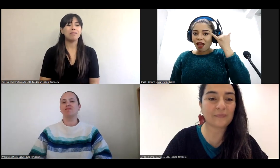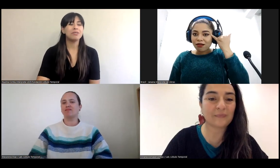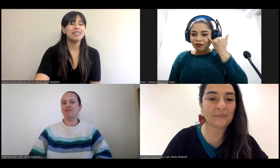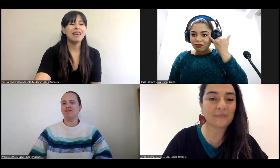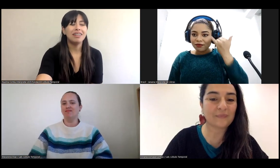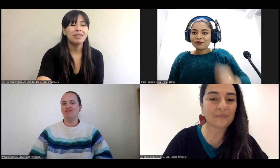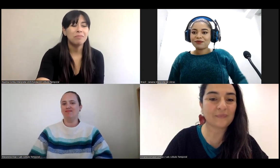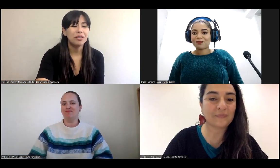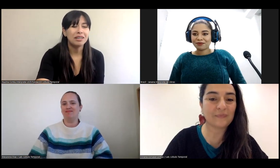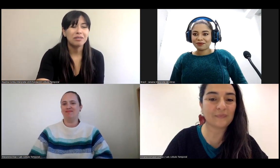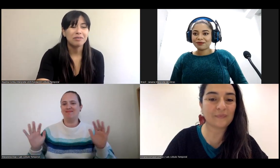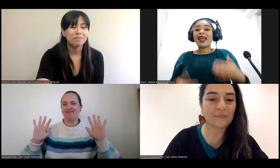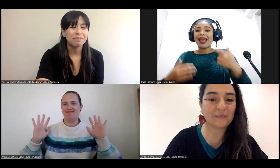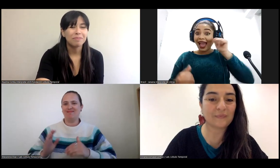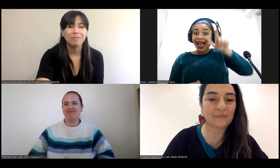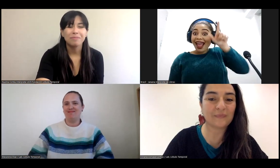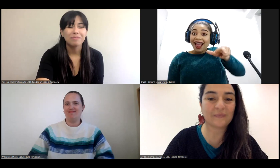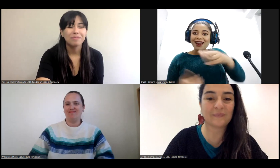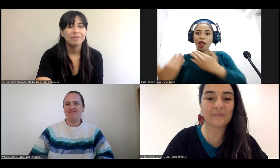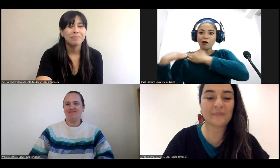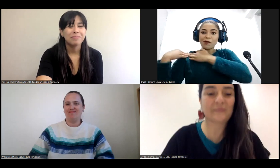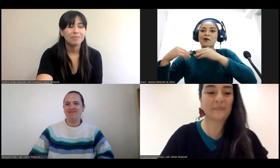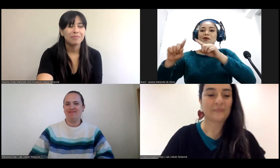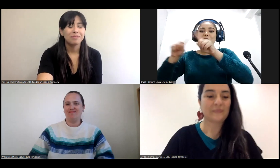la responsable de este proyecto.